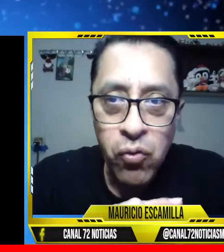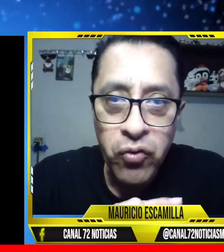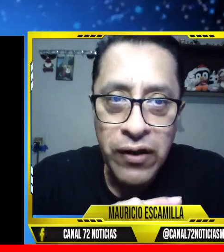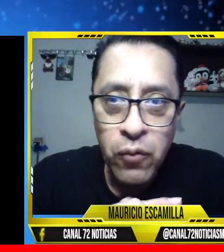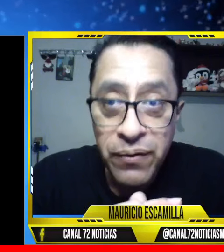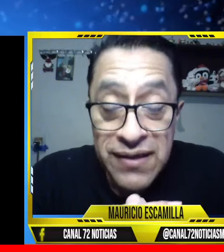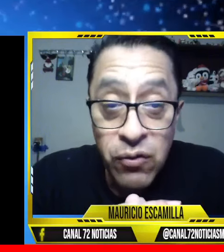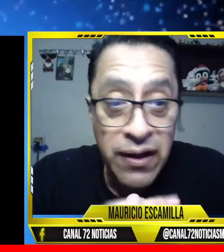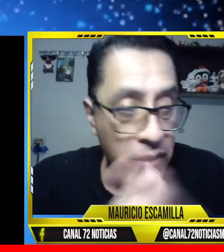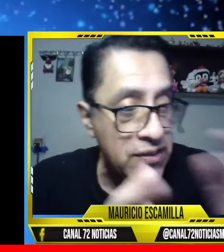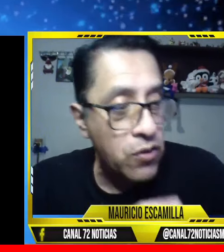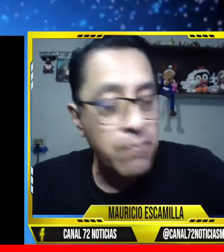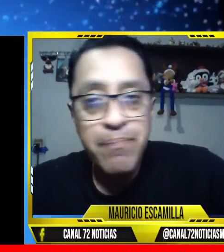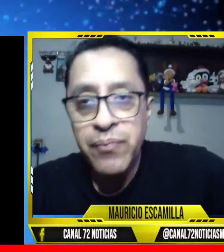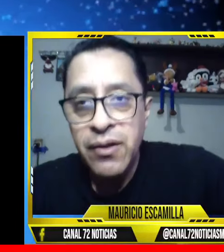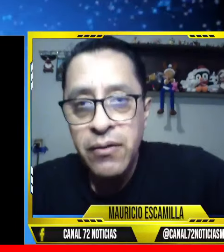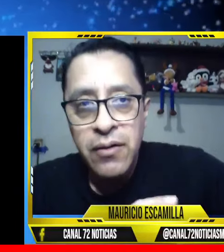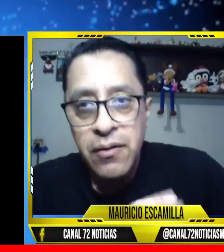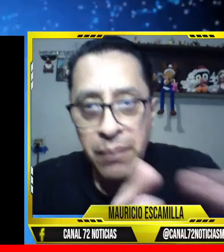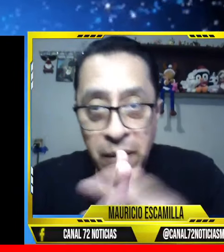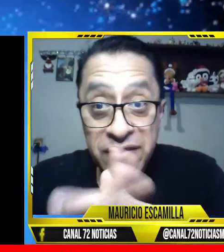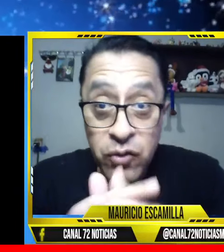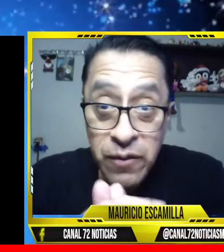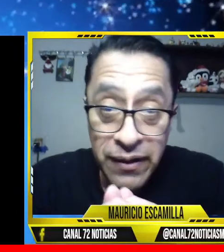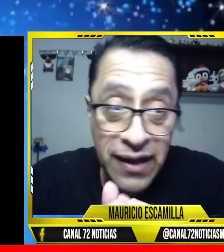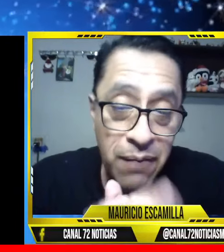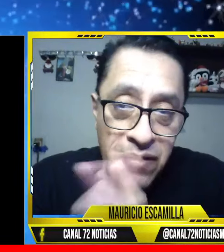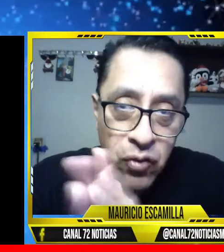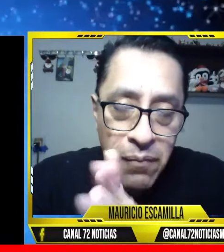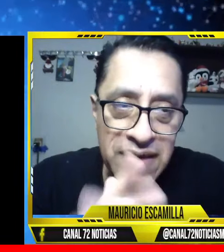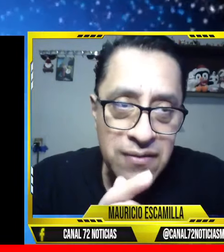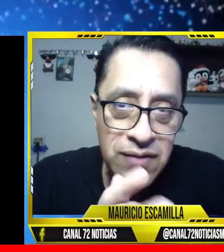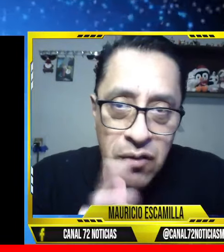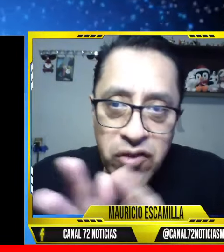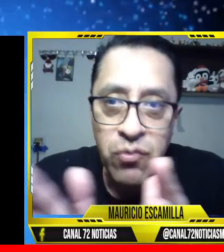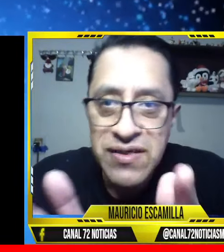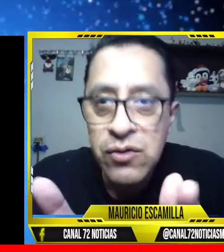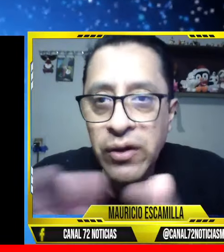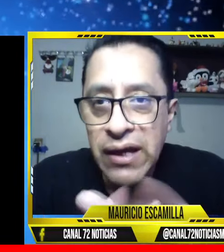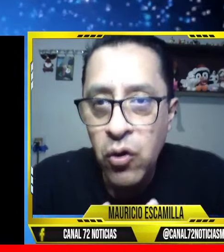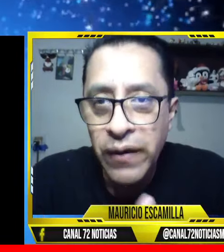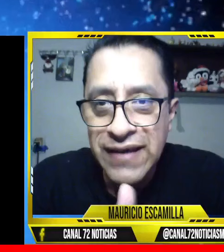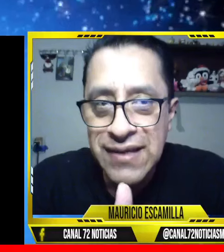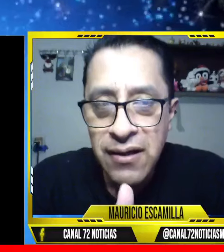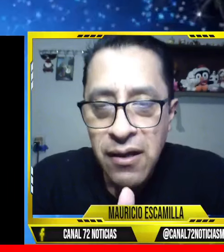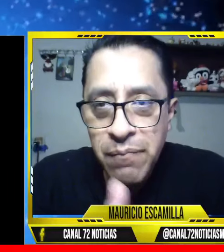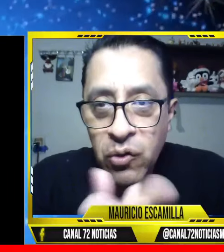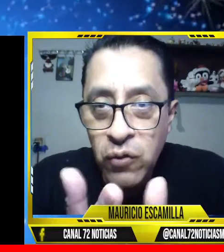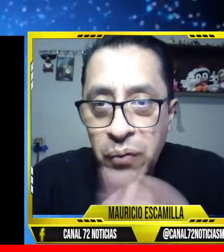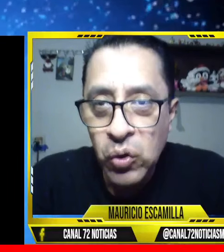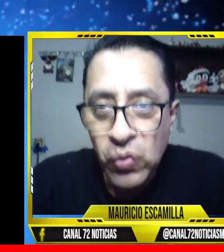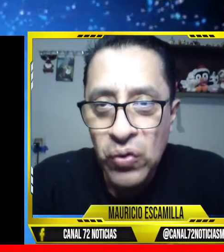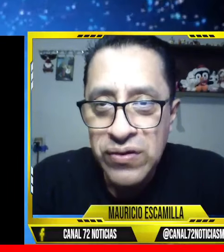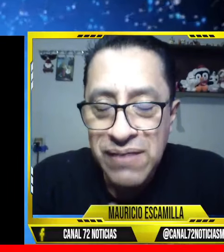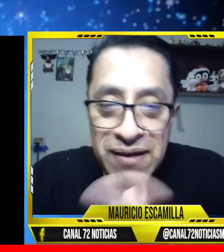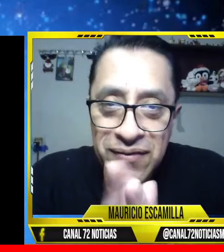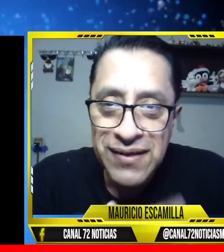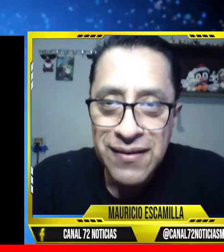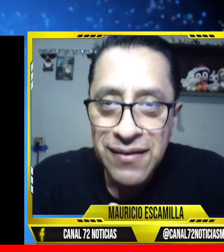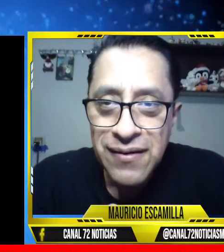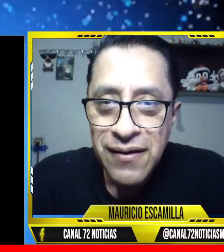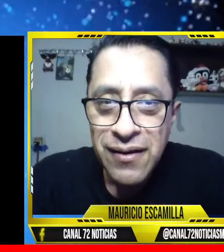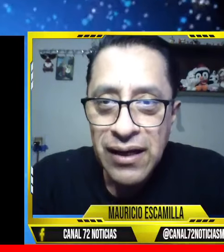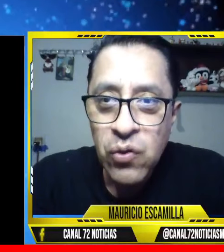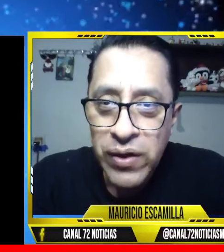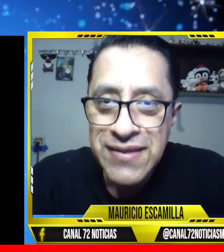he utilizado en un juzgado pues hacen una revisión para ver si no llevan armas o demás O sea no estamos diciendo que ella lo vaya a hacer pero son protocolos y